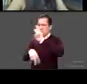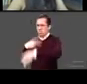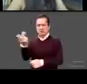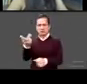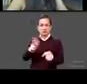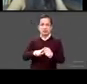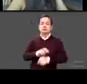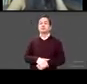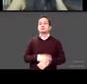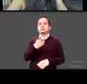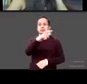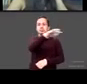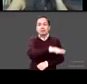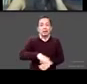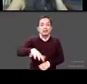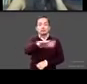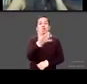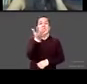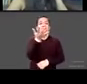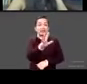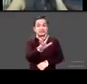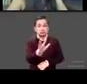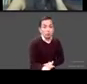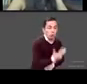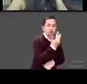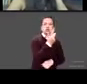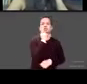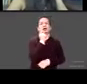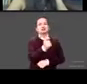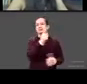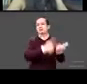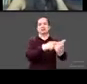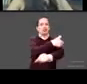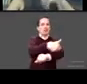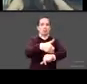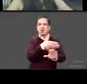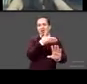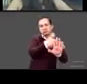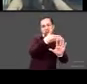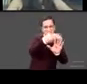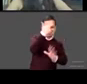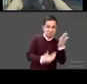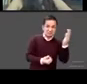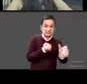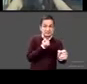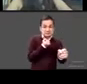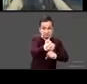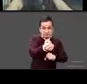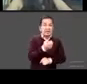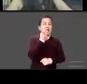o adolescentes víctimas de violencia familiar o de trata de personas. Y que solo de estos casos ya